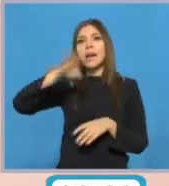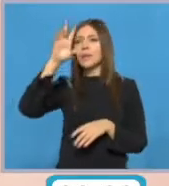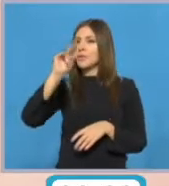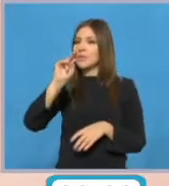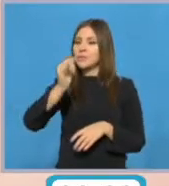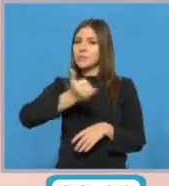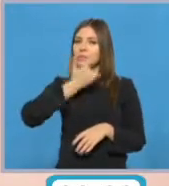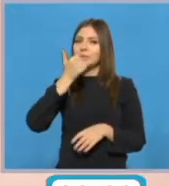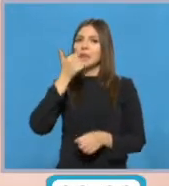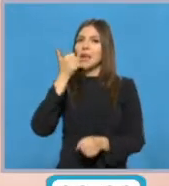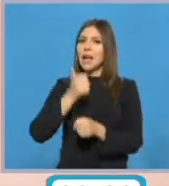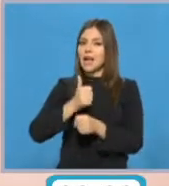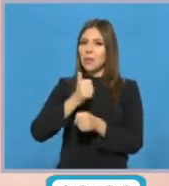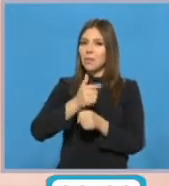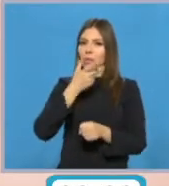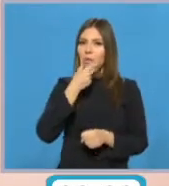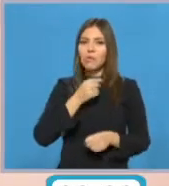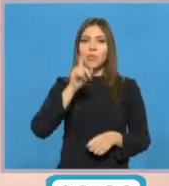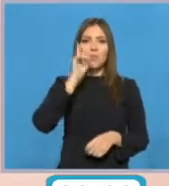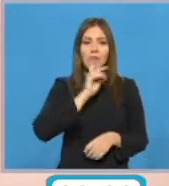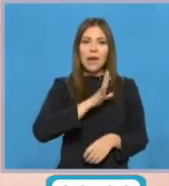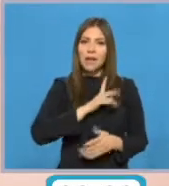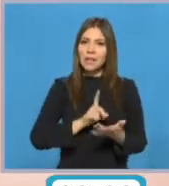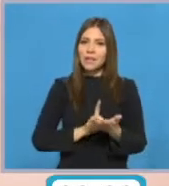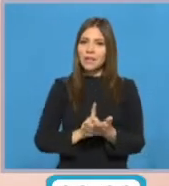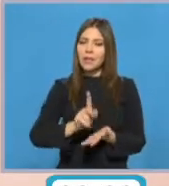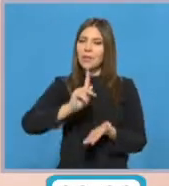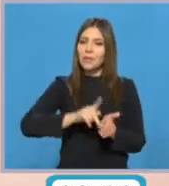las abuelas tienen derecho a enamorarse y a vivir